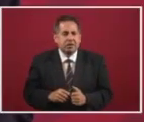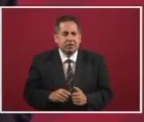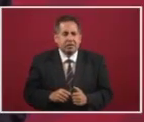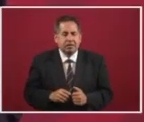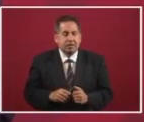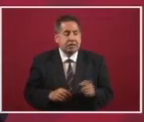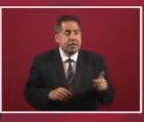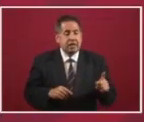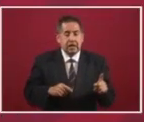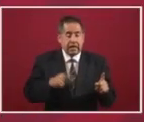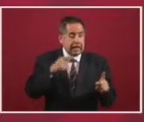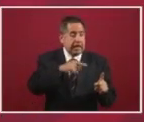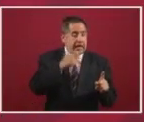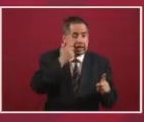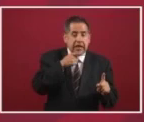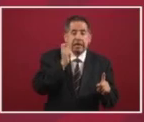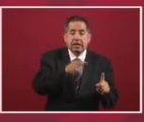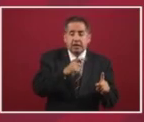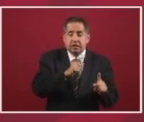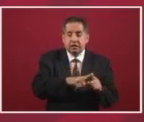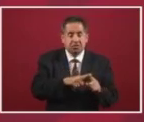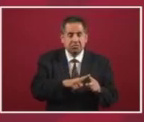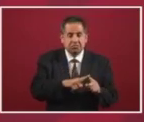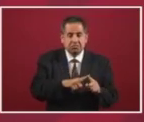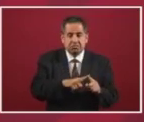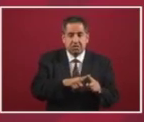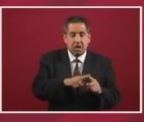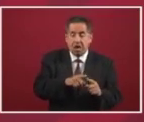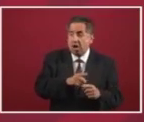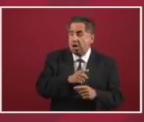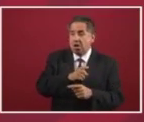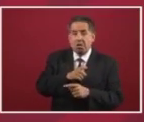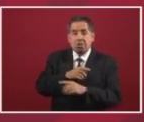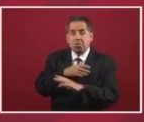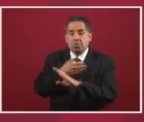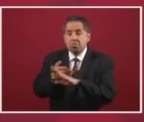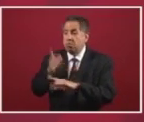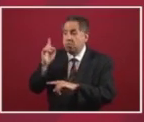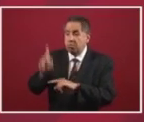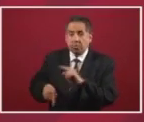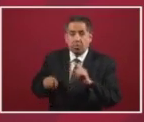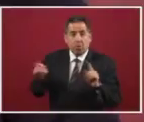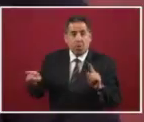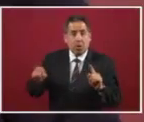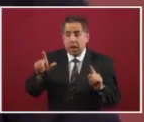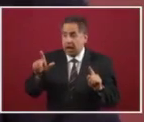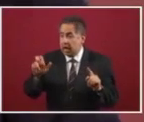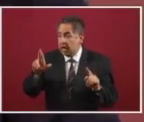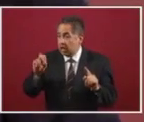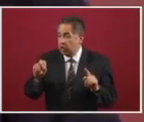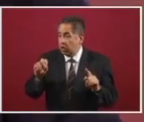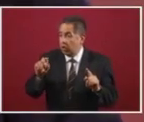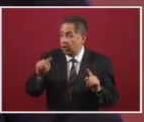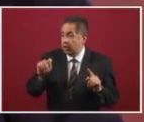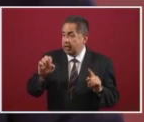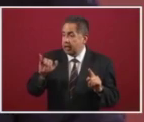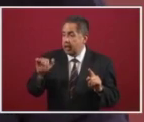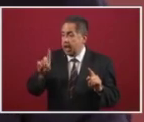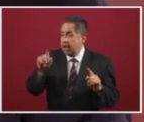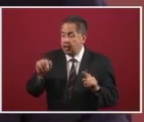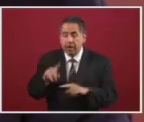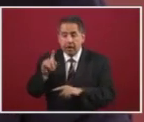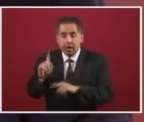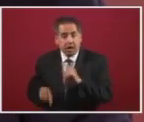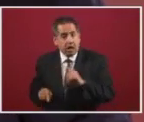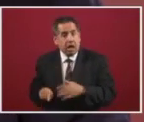que al final terminó derrocando a Sebastián Lerdo de Tejada, que tuvo que